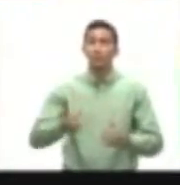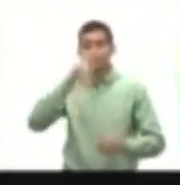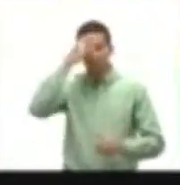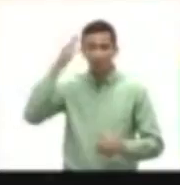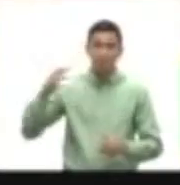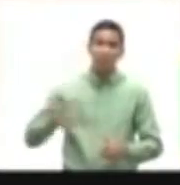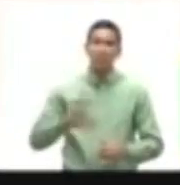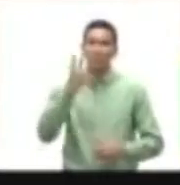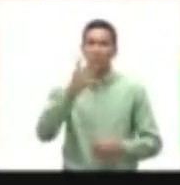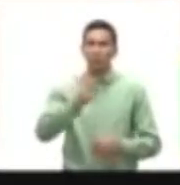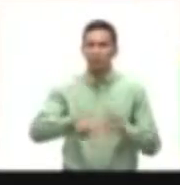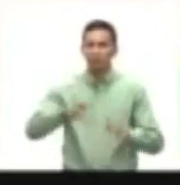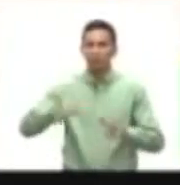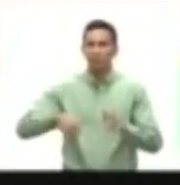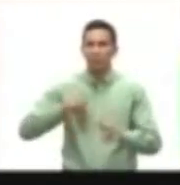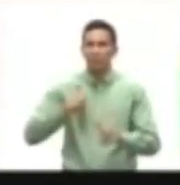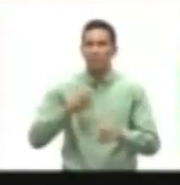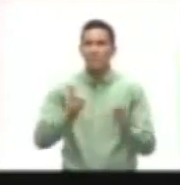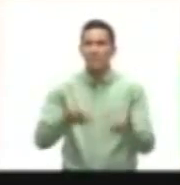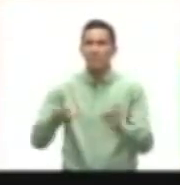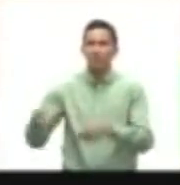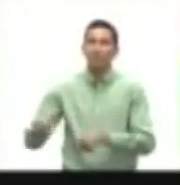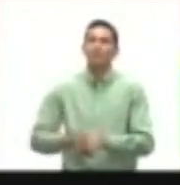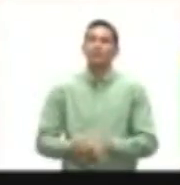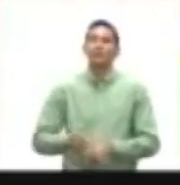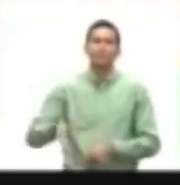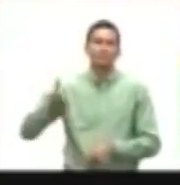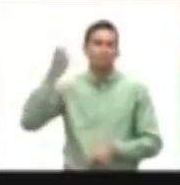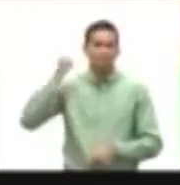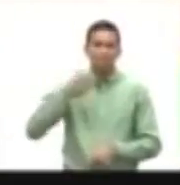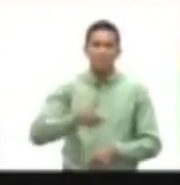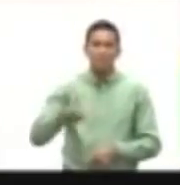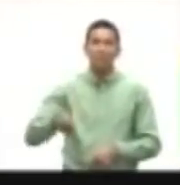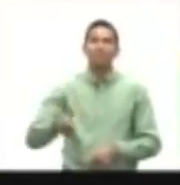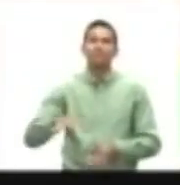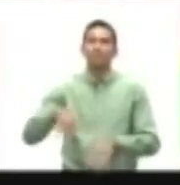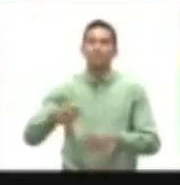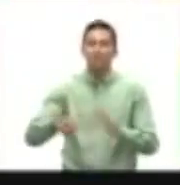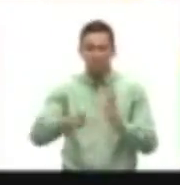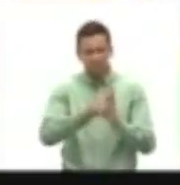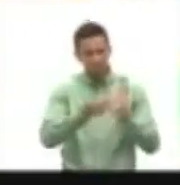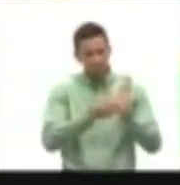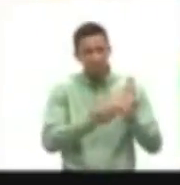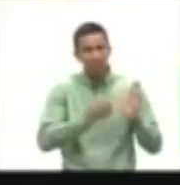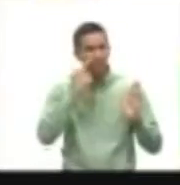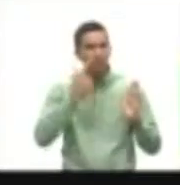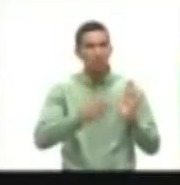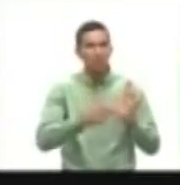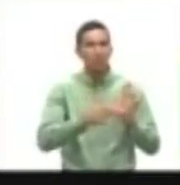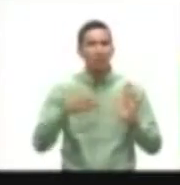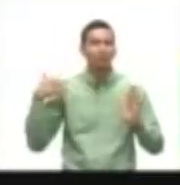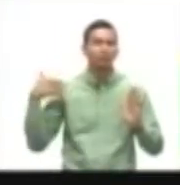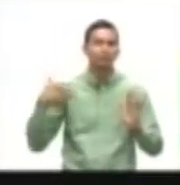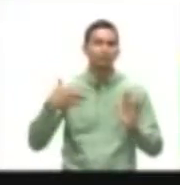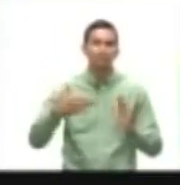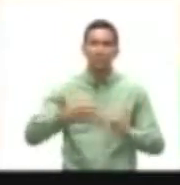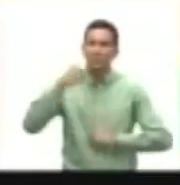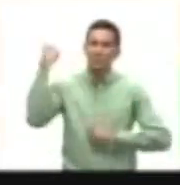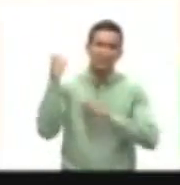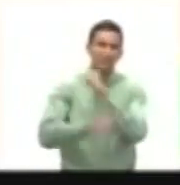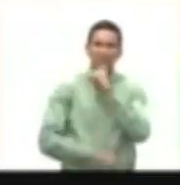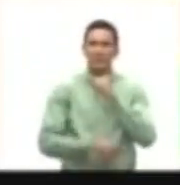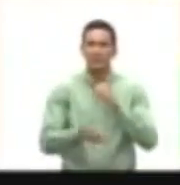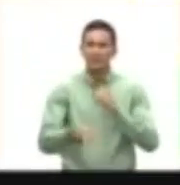de edad, sicarios. Y luego de tanto tiempo, la ley sigue siendo laxa y en lugar de castigarlos como